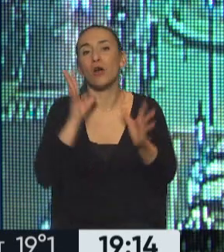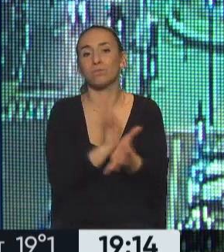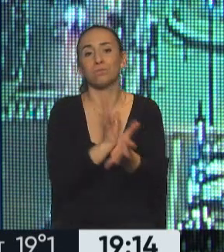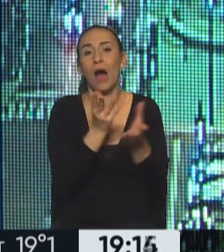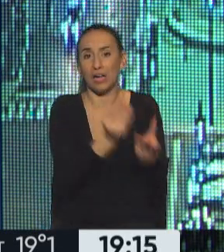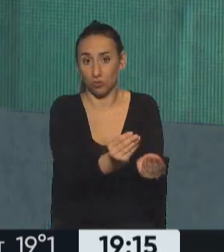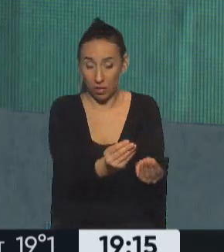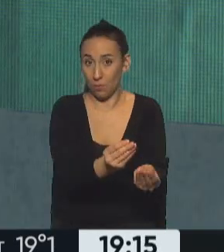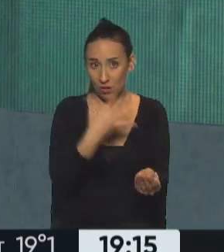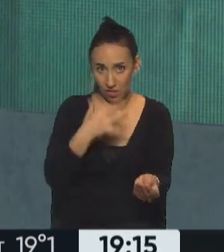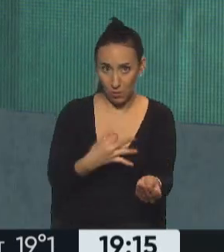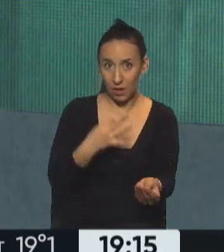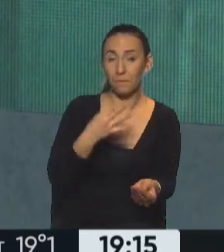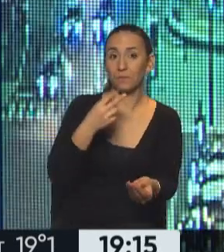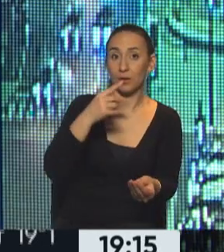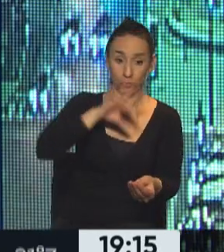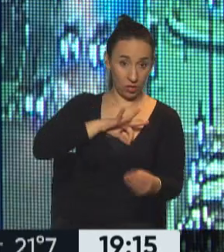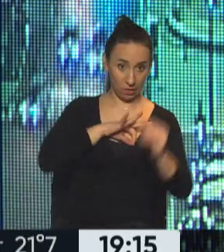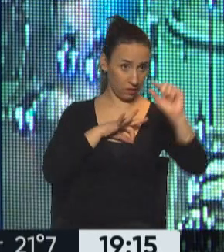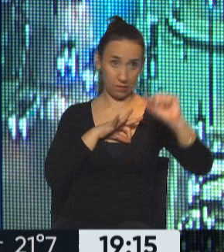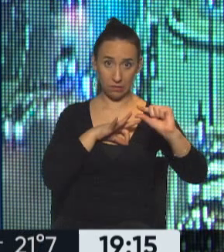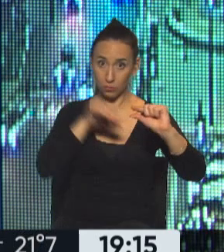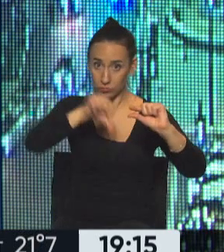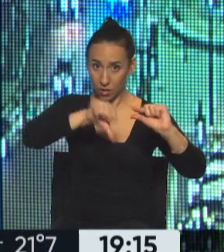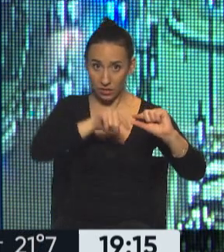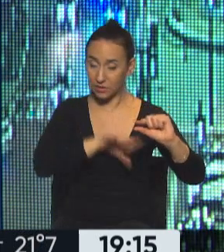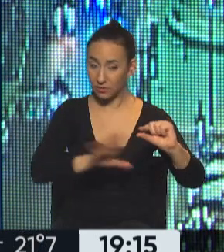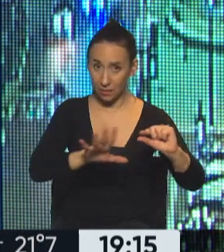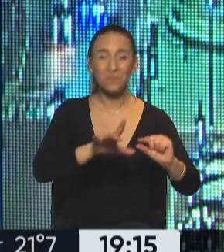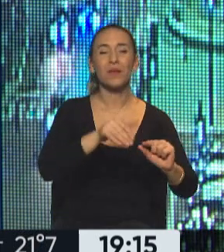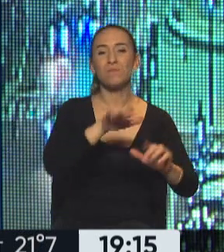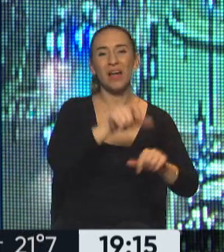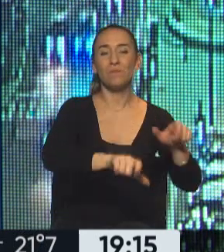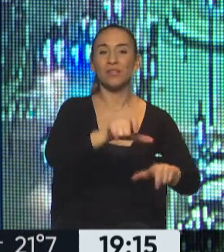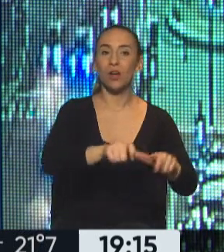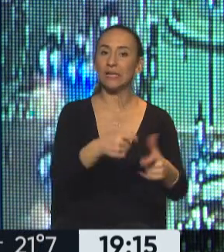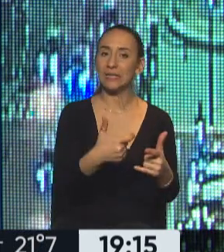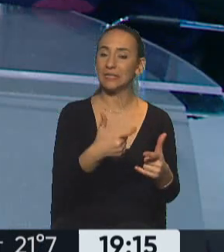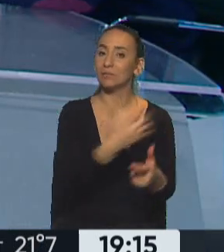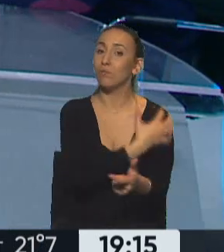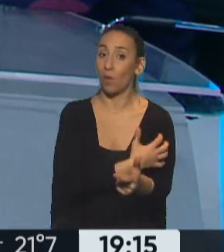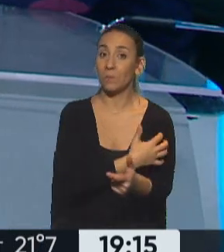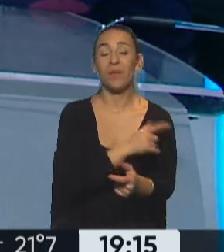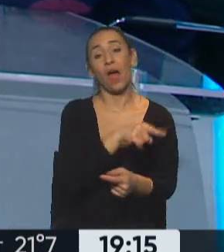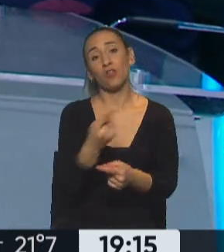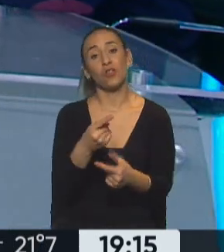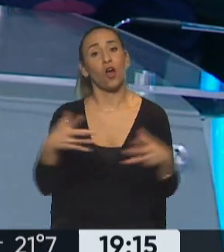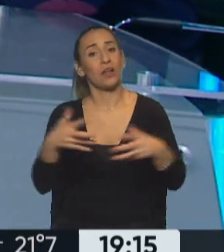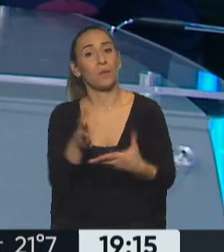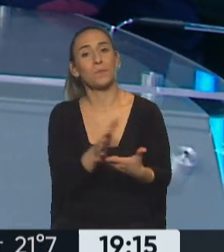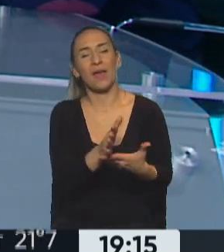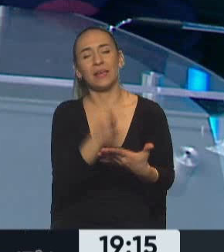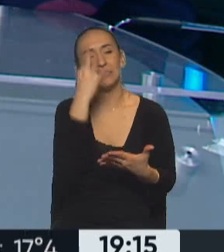cayó demasiado los ingresos de los sectores más golpeados. Y a la clase media se le va a ofrecer seguramente